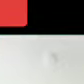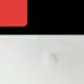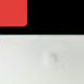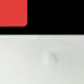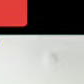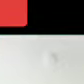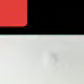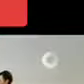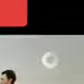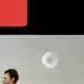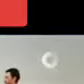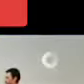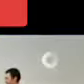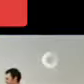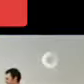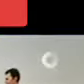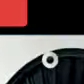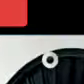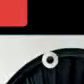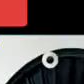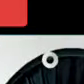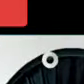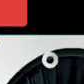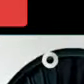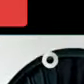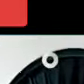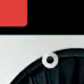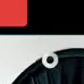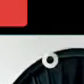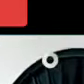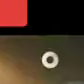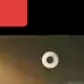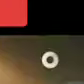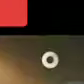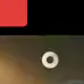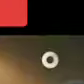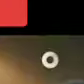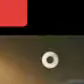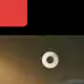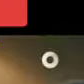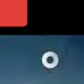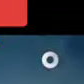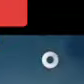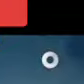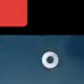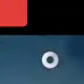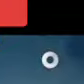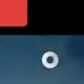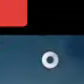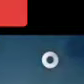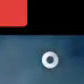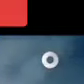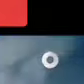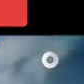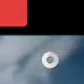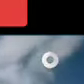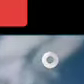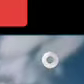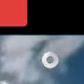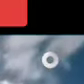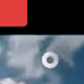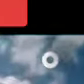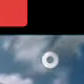recibió subsidios por 56.175 millones de pesos al amparo de la reforma